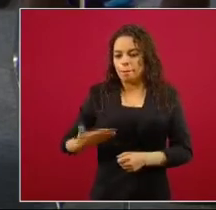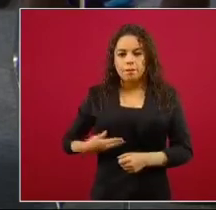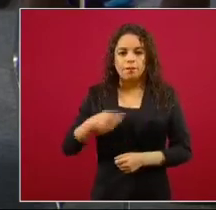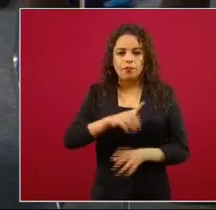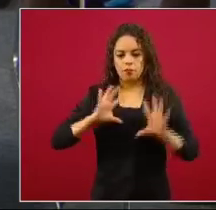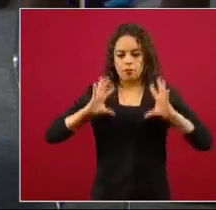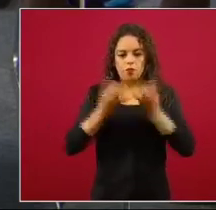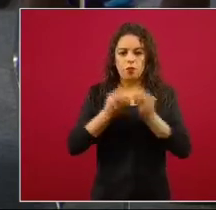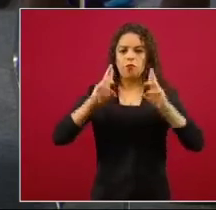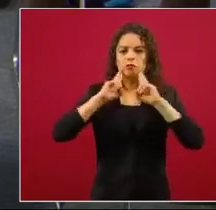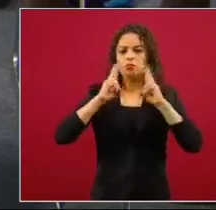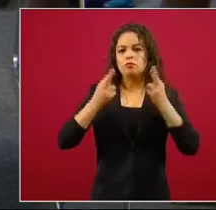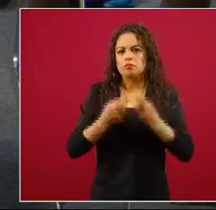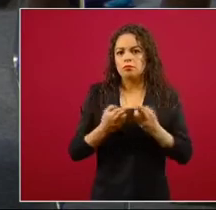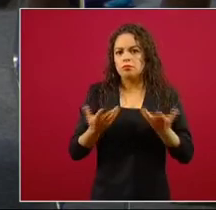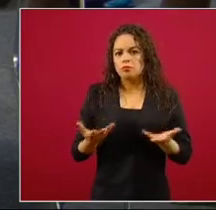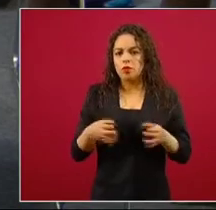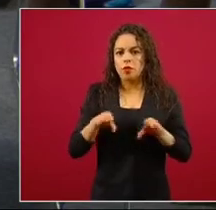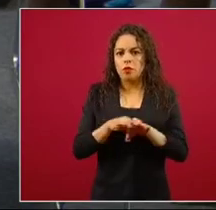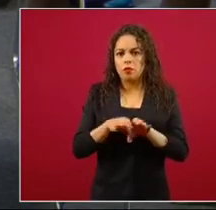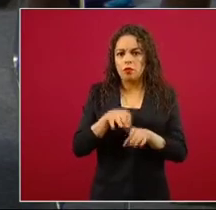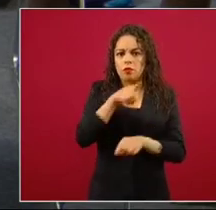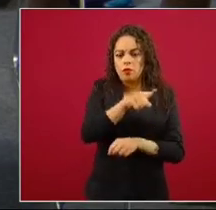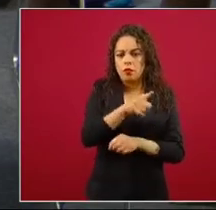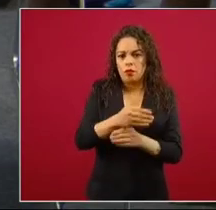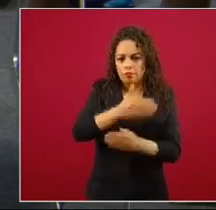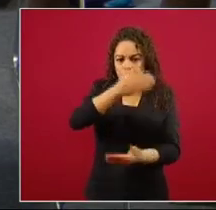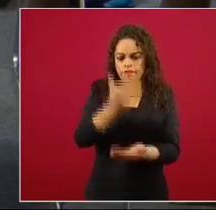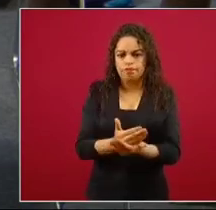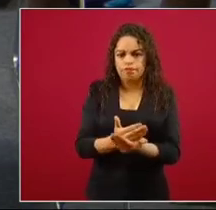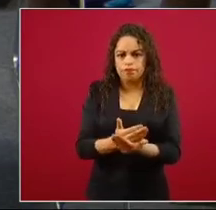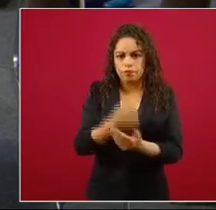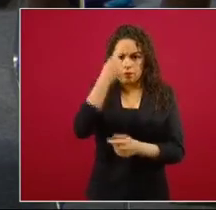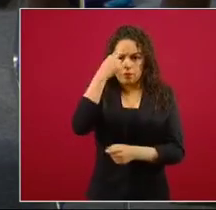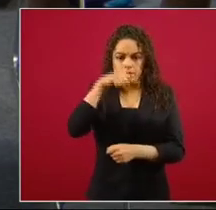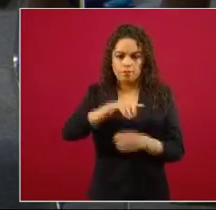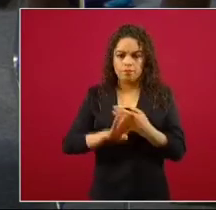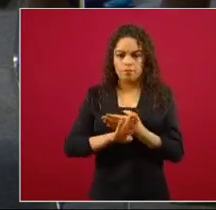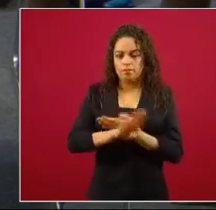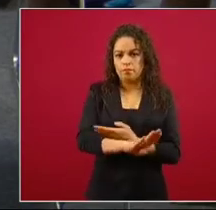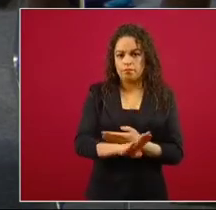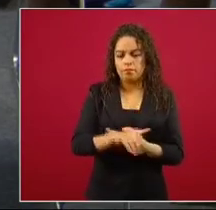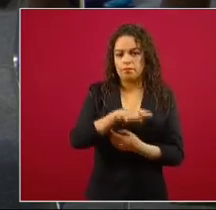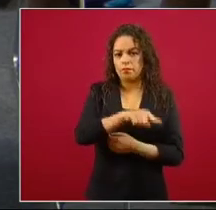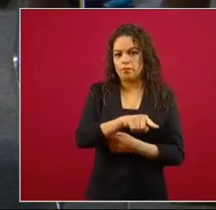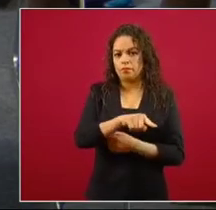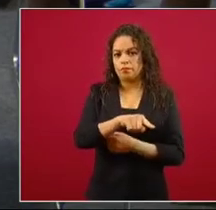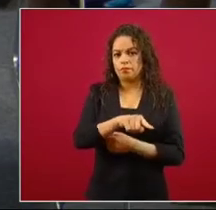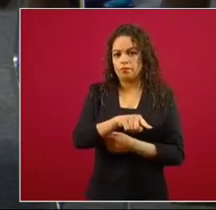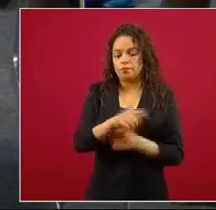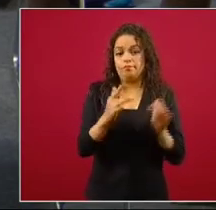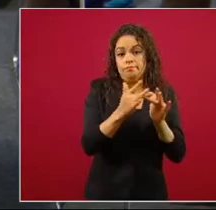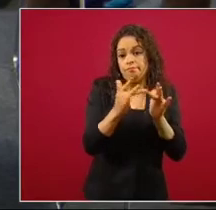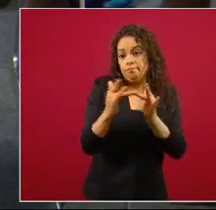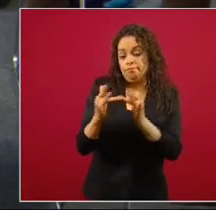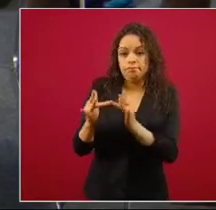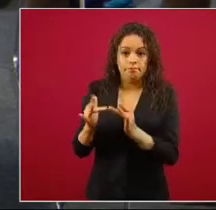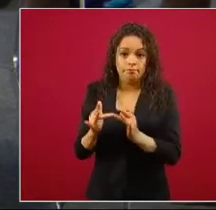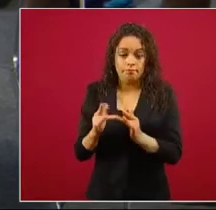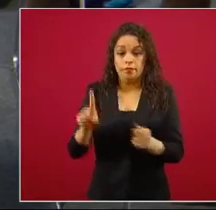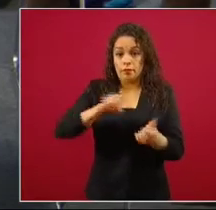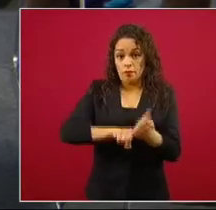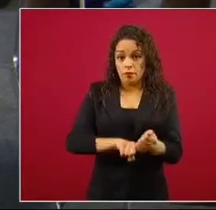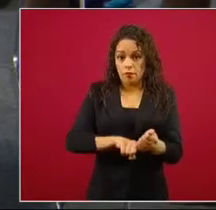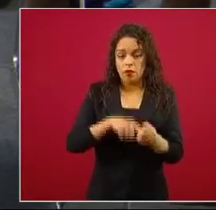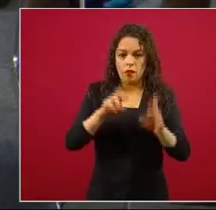qué momento pudiera cortarse la cadena de contacto? Porque han tenido diferentes